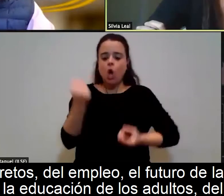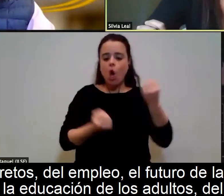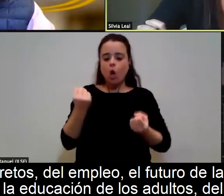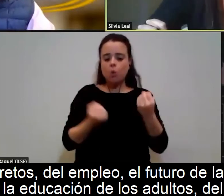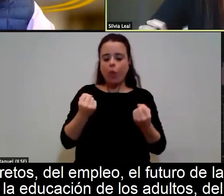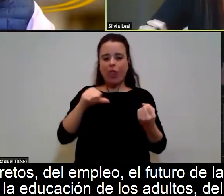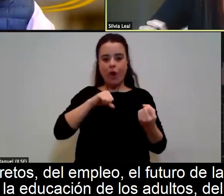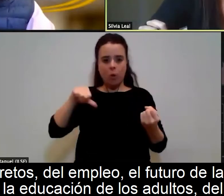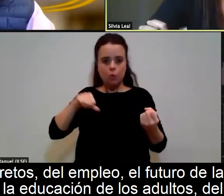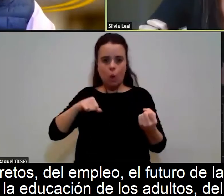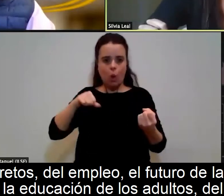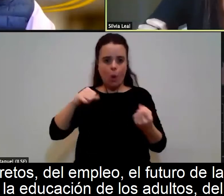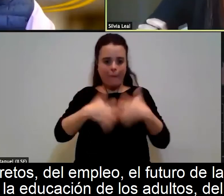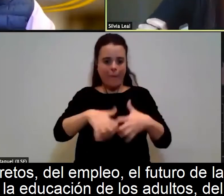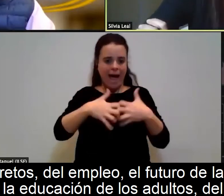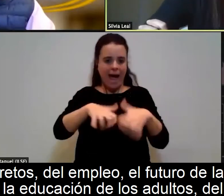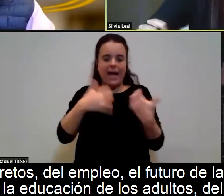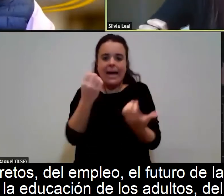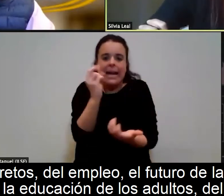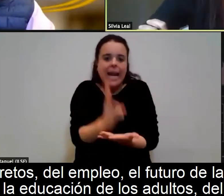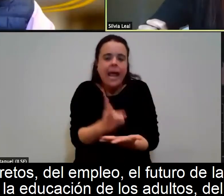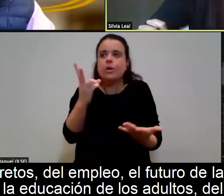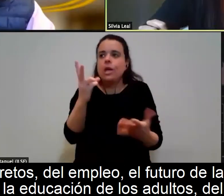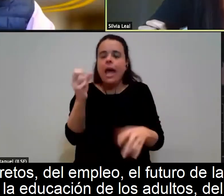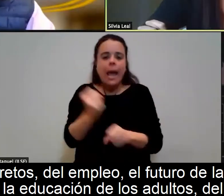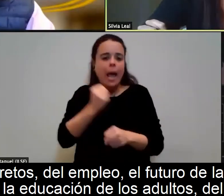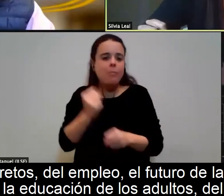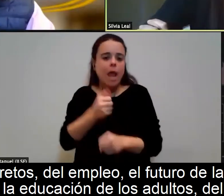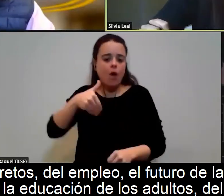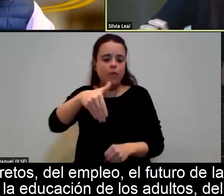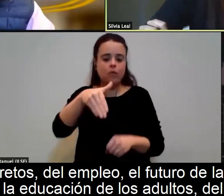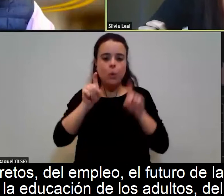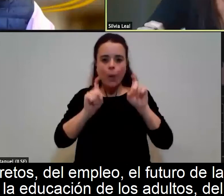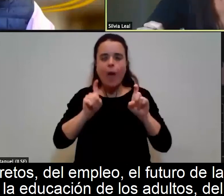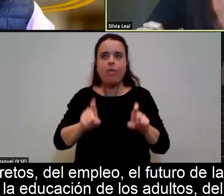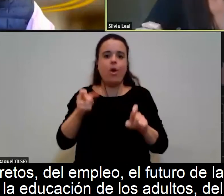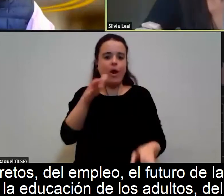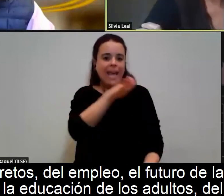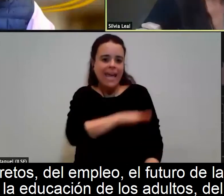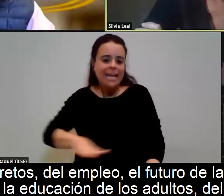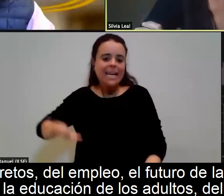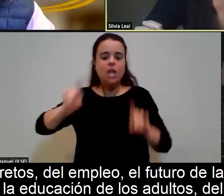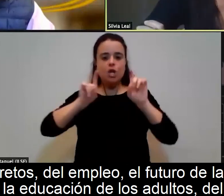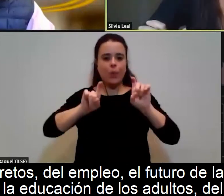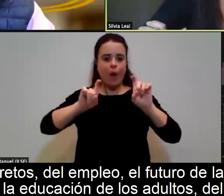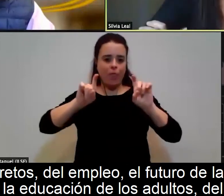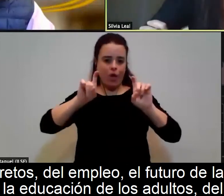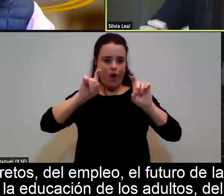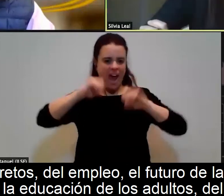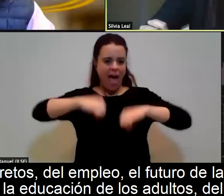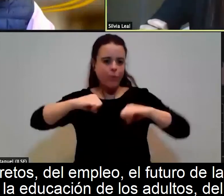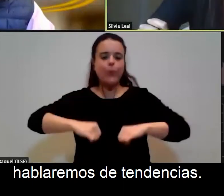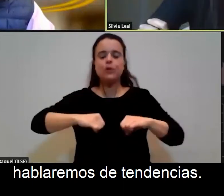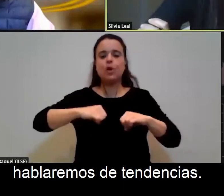retos, del empleo, el futuro de la educación de los niños, de la educación de los adultos, del